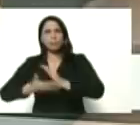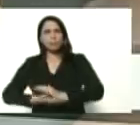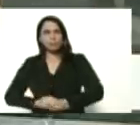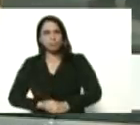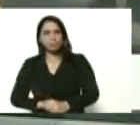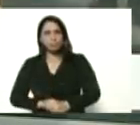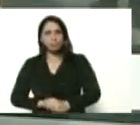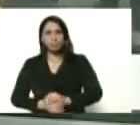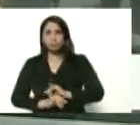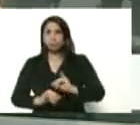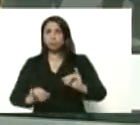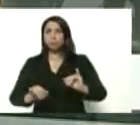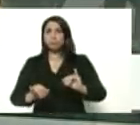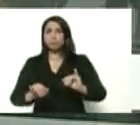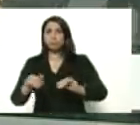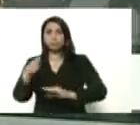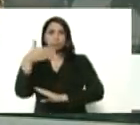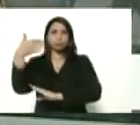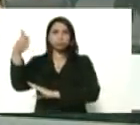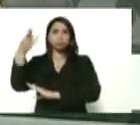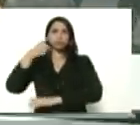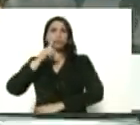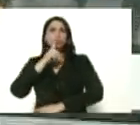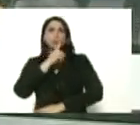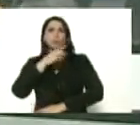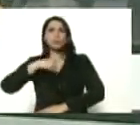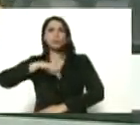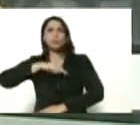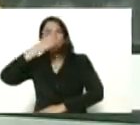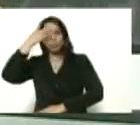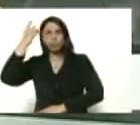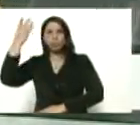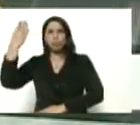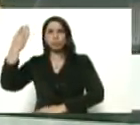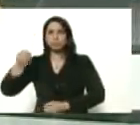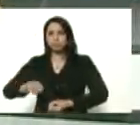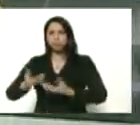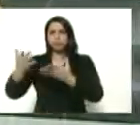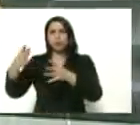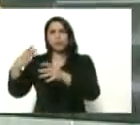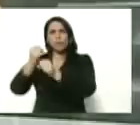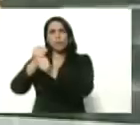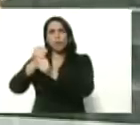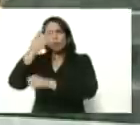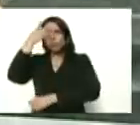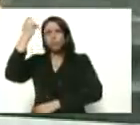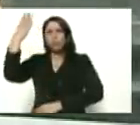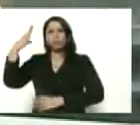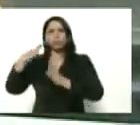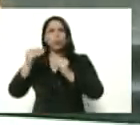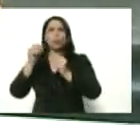y alzaremos pendón en el nombre de nuestro Dios. Conceda a Jehová todas tus peticiones.